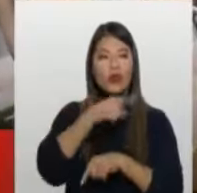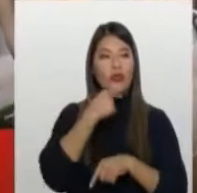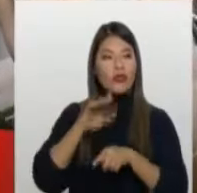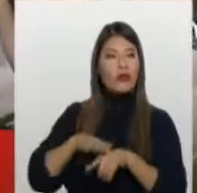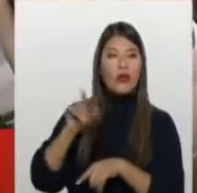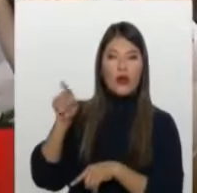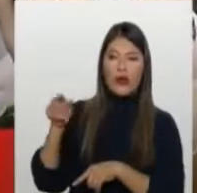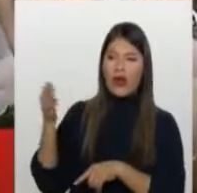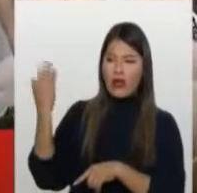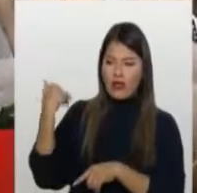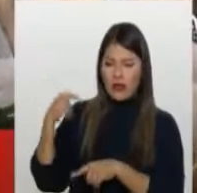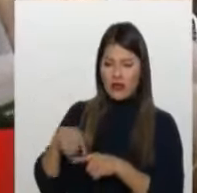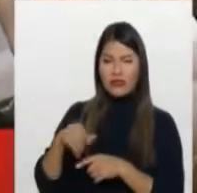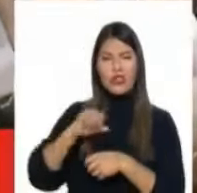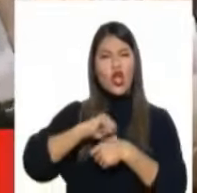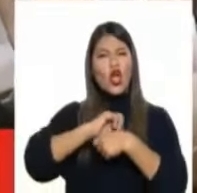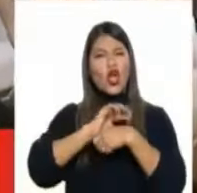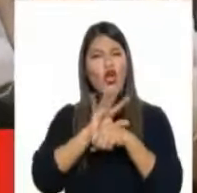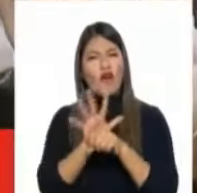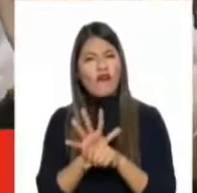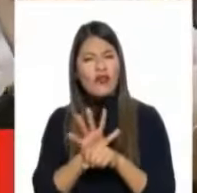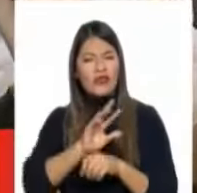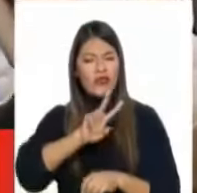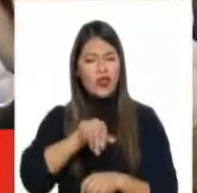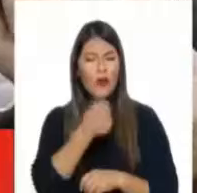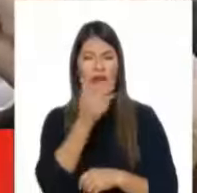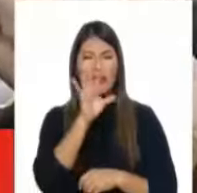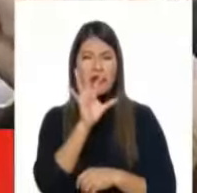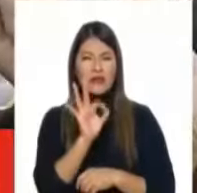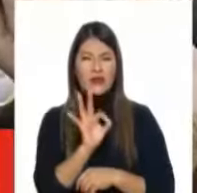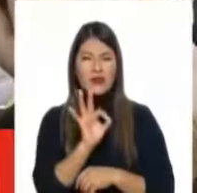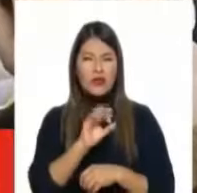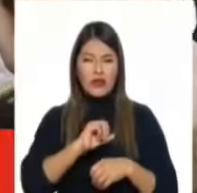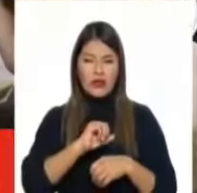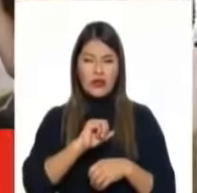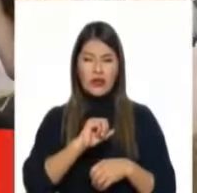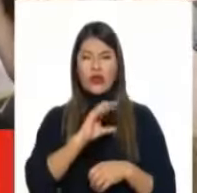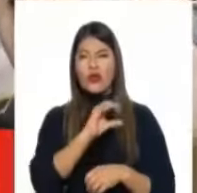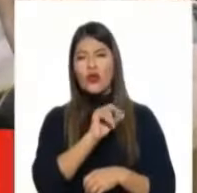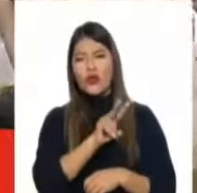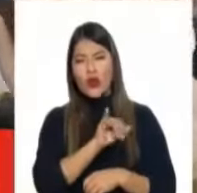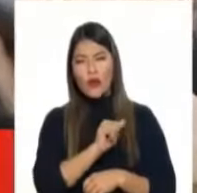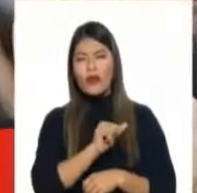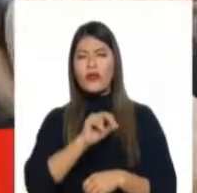¿tú qué opinas? Déjanos tus comentarios, no olvides de suscribirte a nuestro canal, dale muchos